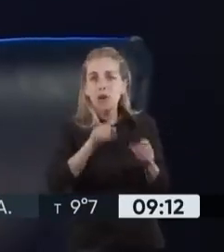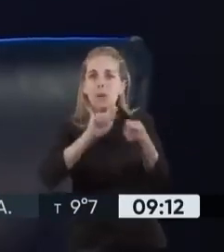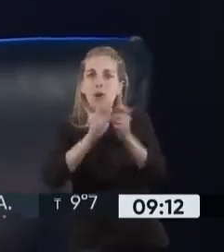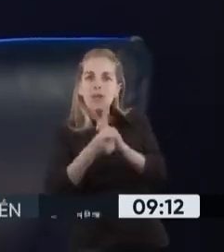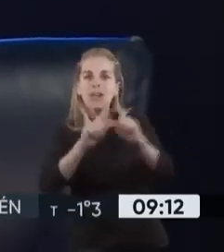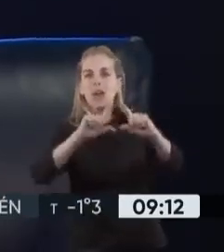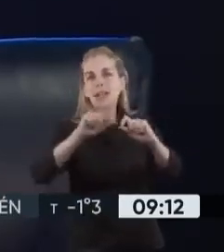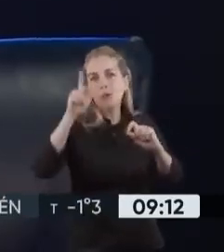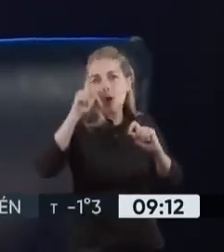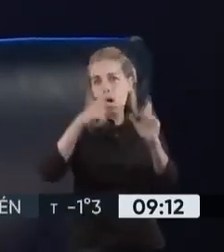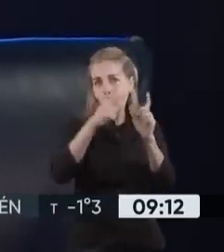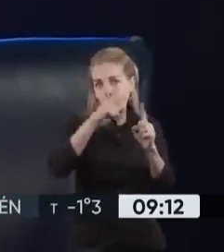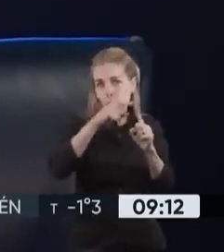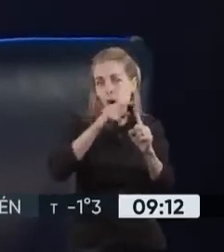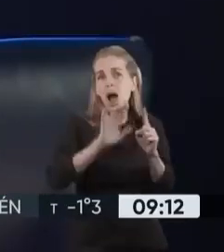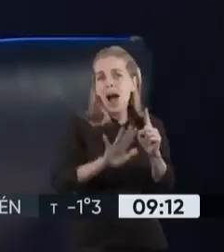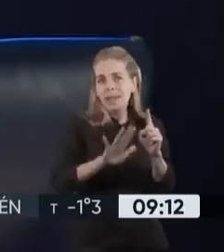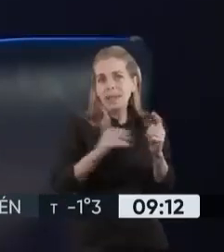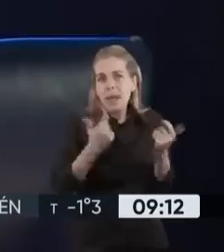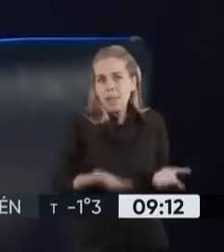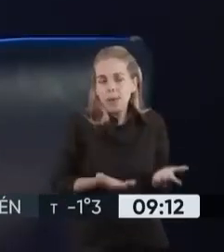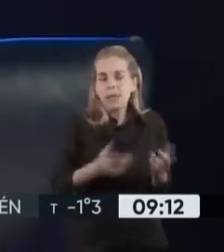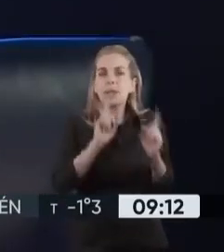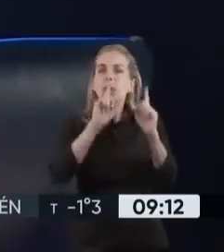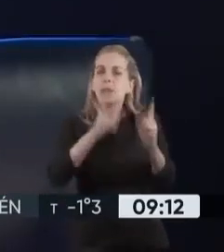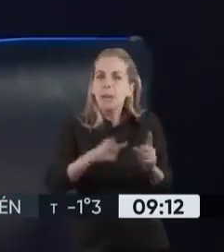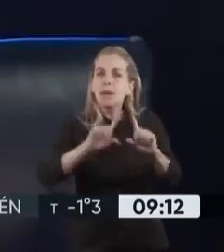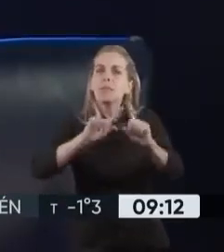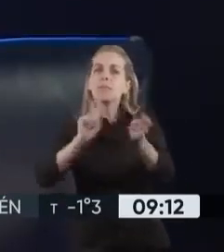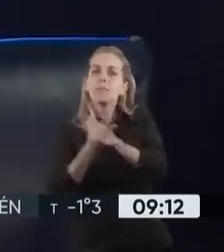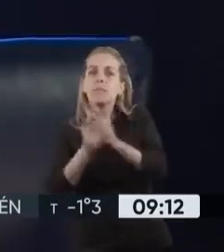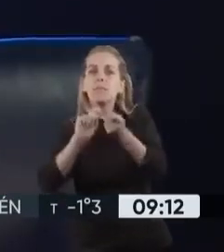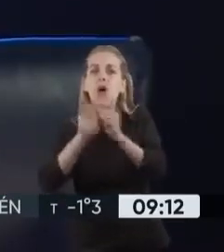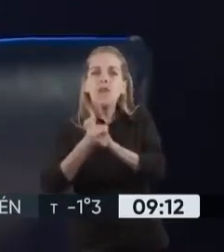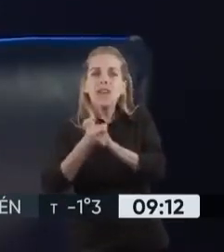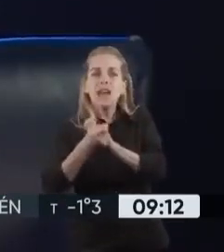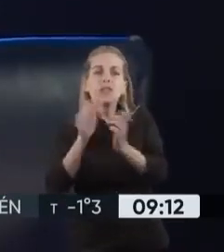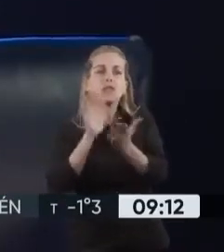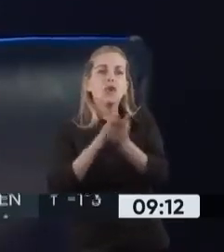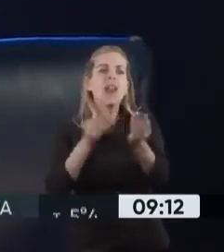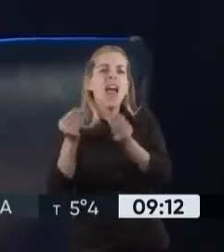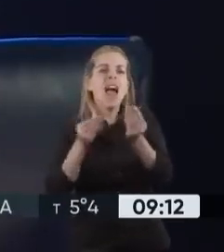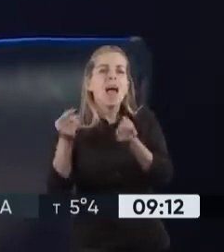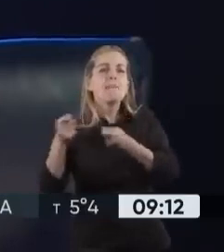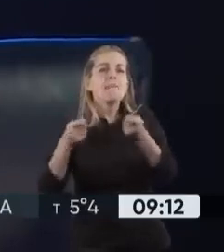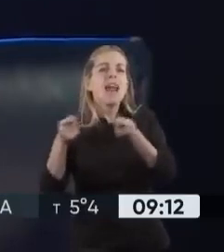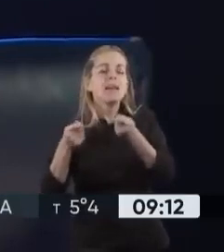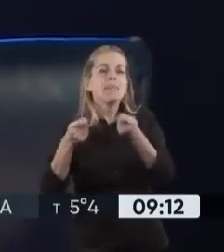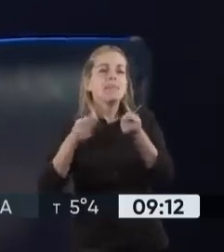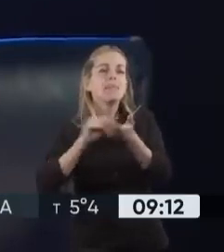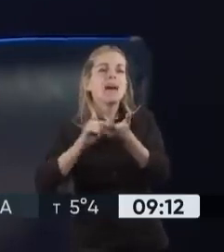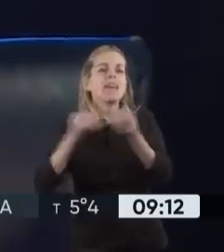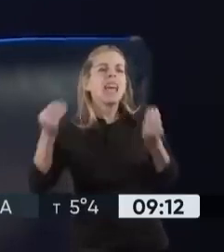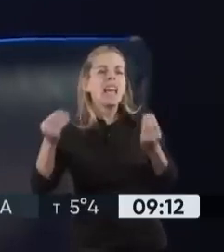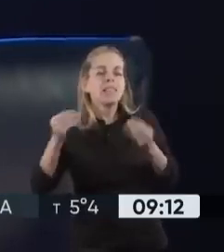del artículo 8 en ese sentido también vamos a hacer una modificación que tiene que ver con la administración del personal que tiene